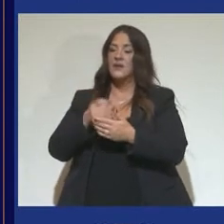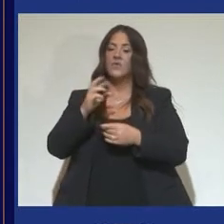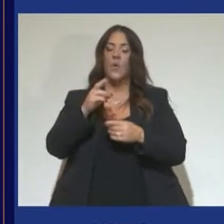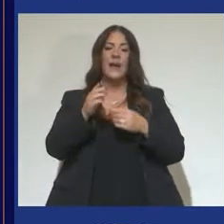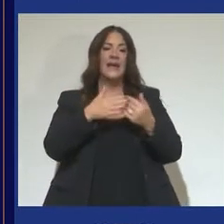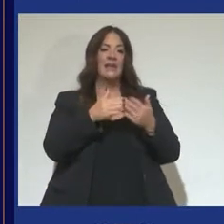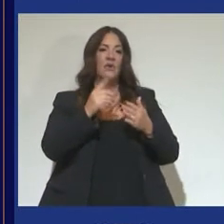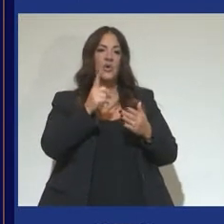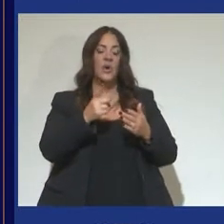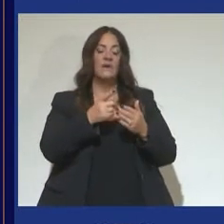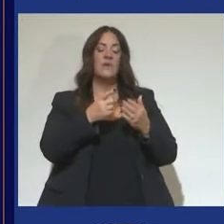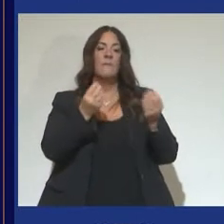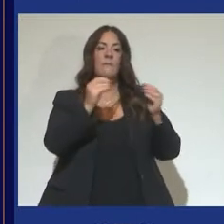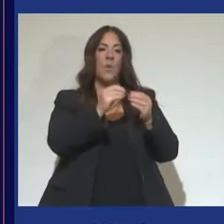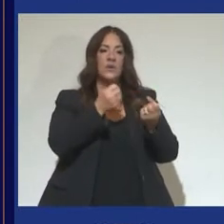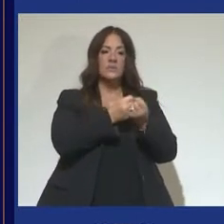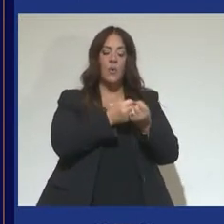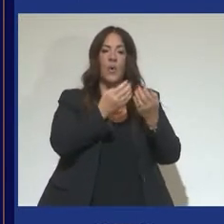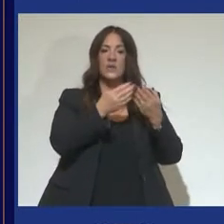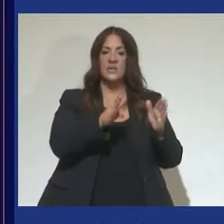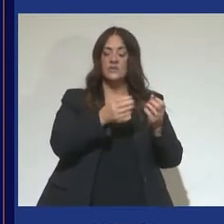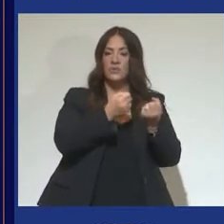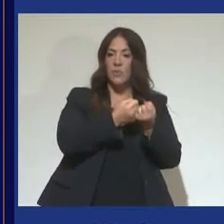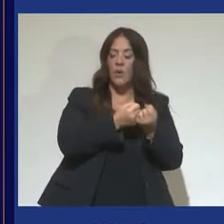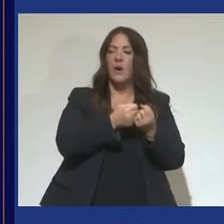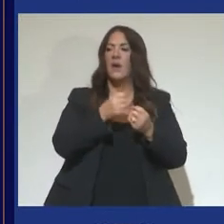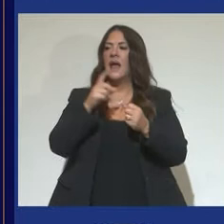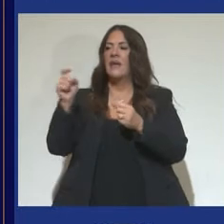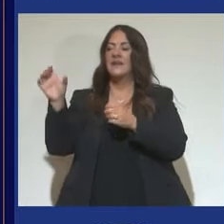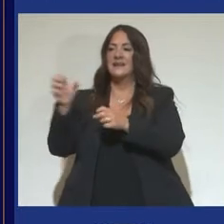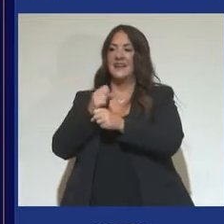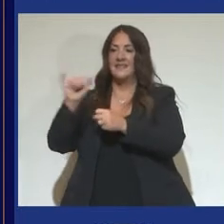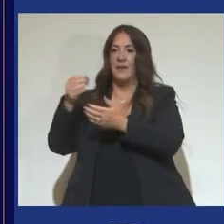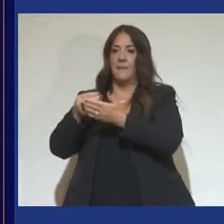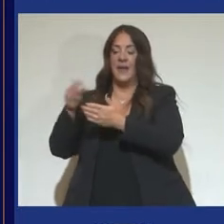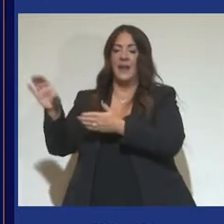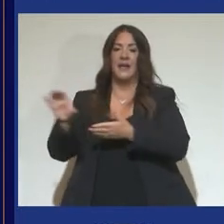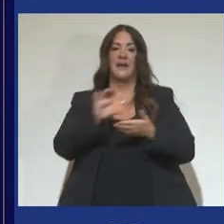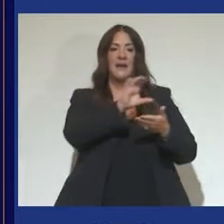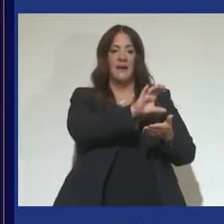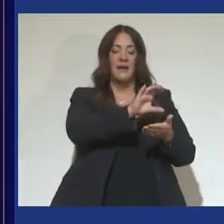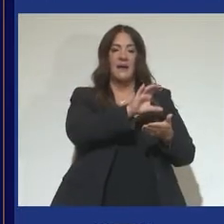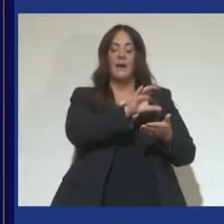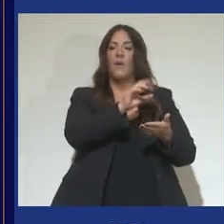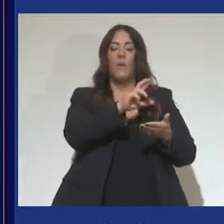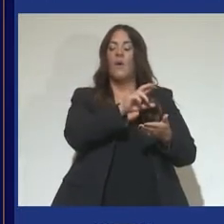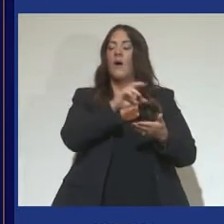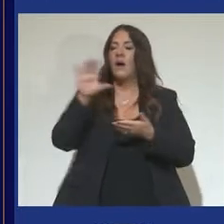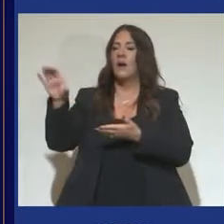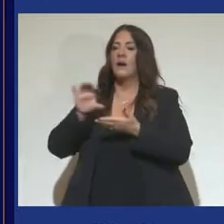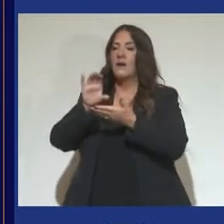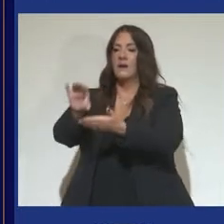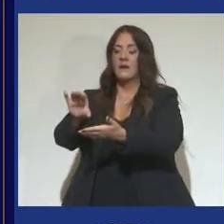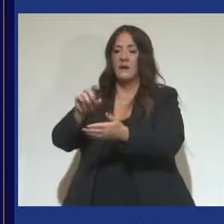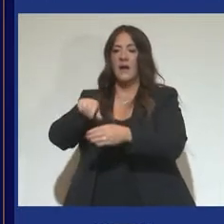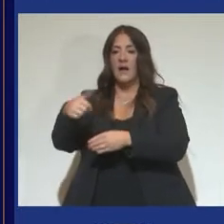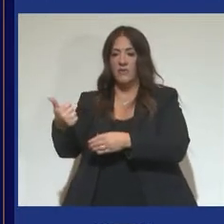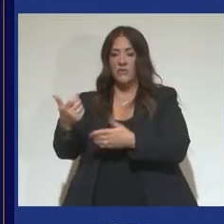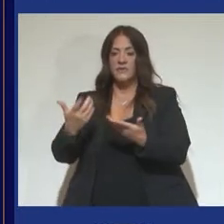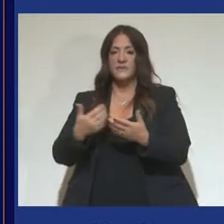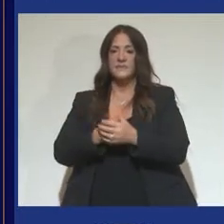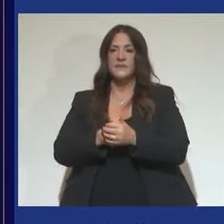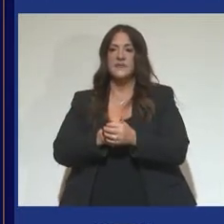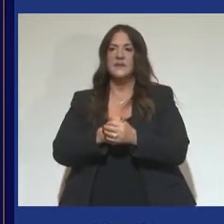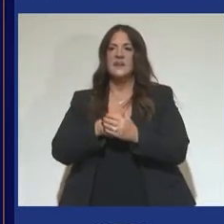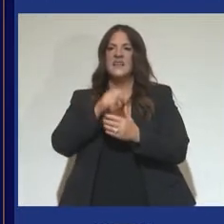apoyo o si sustituimos el fondo general y después read redirigimos esos fondos hay discreción en esas primas